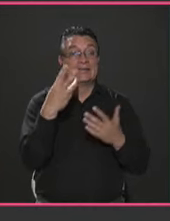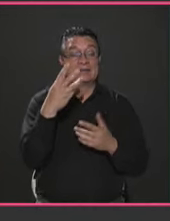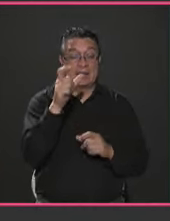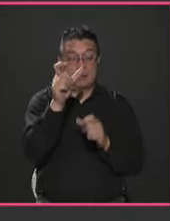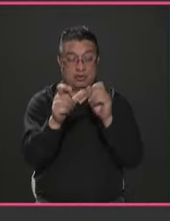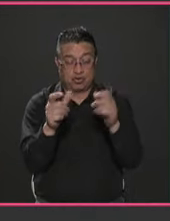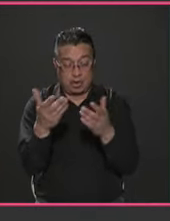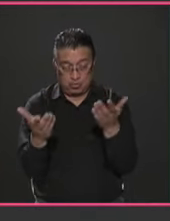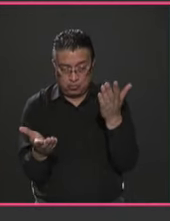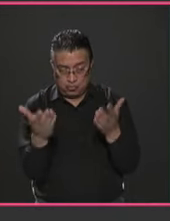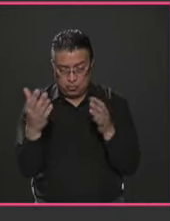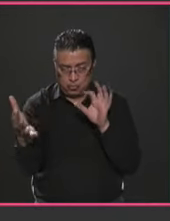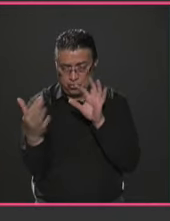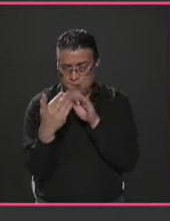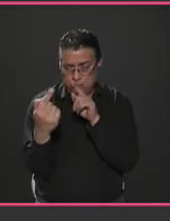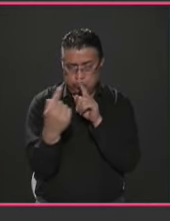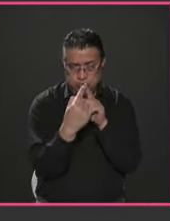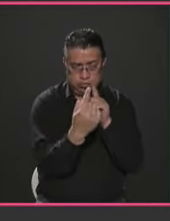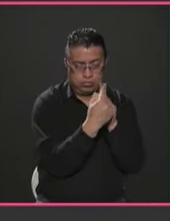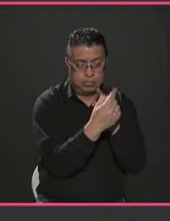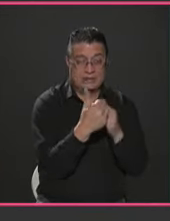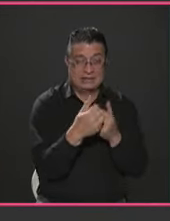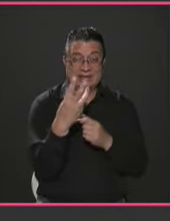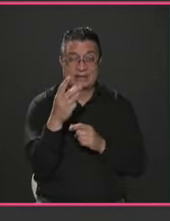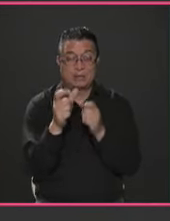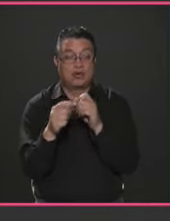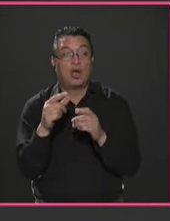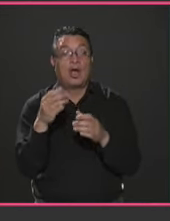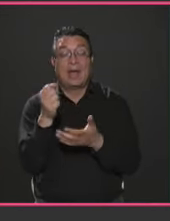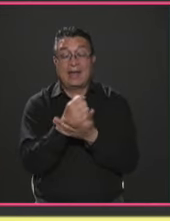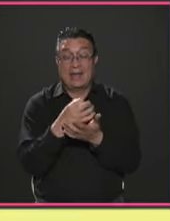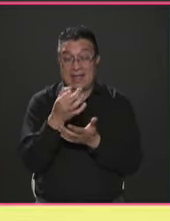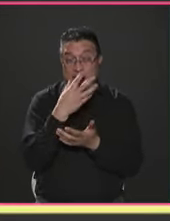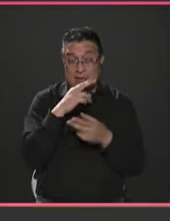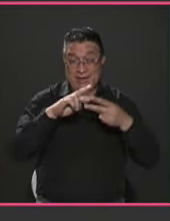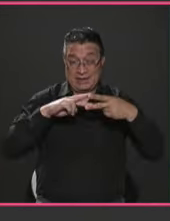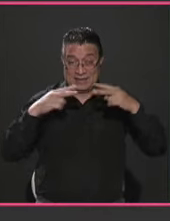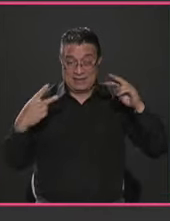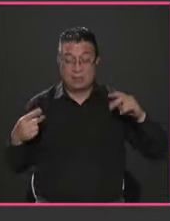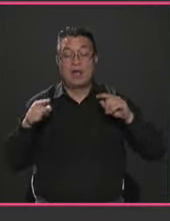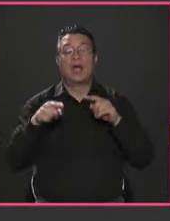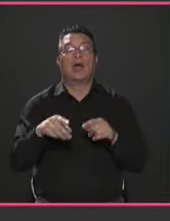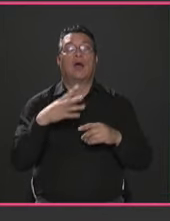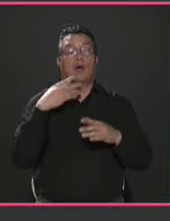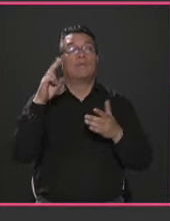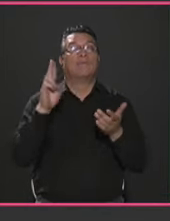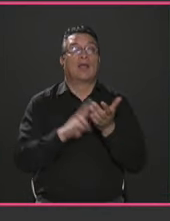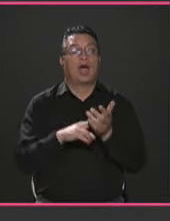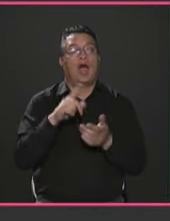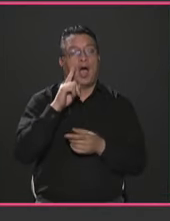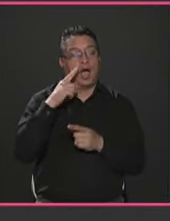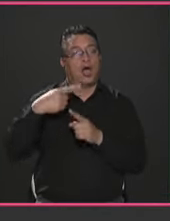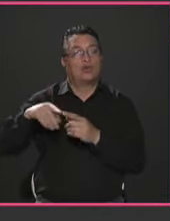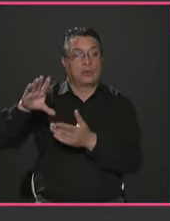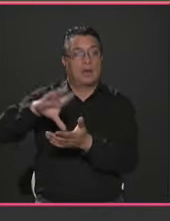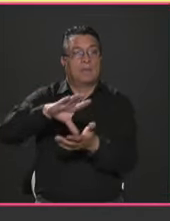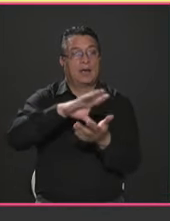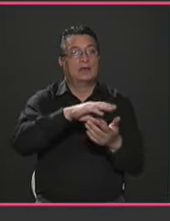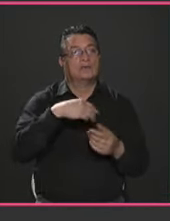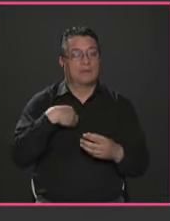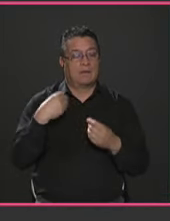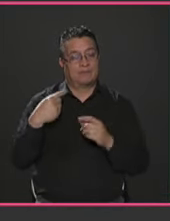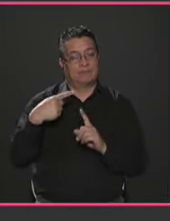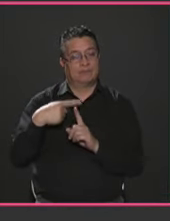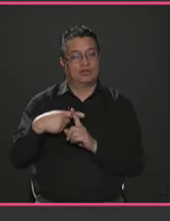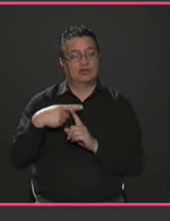se compararon con este genoma y bueno la medicina genómica es una realidad está ocurriendo en otros países yo creo que algo que nos va a hacer